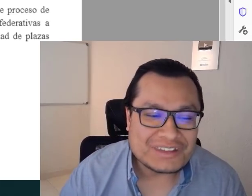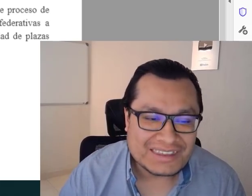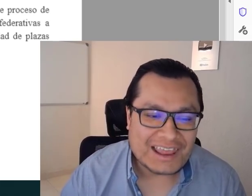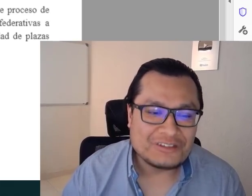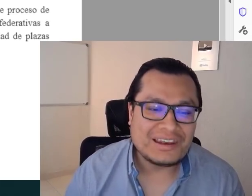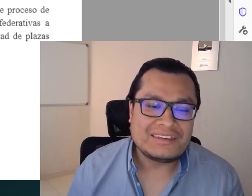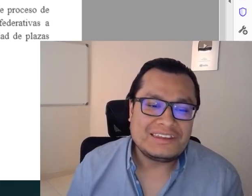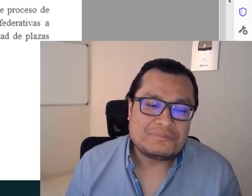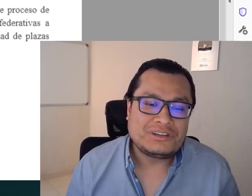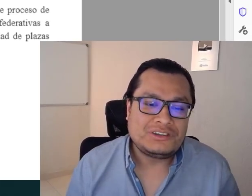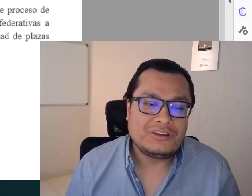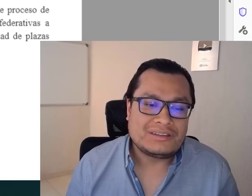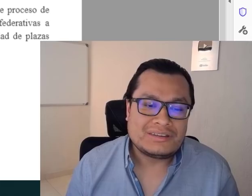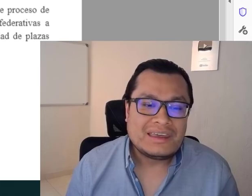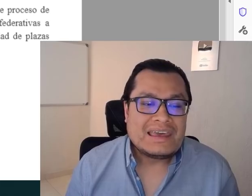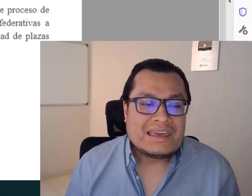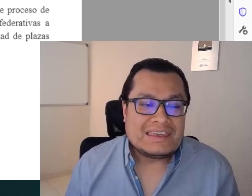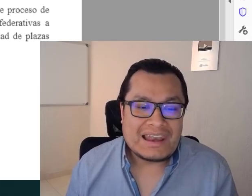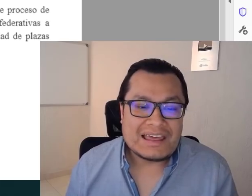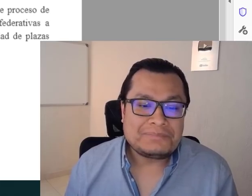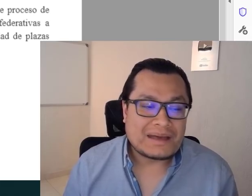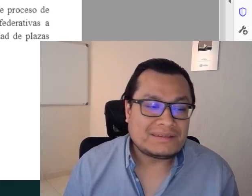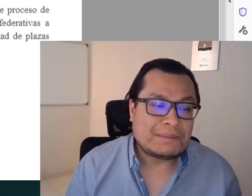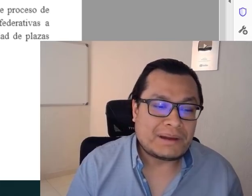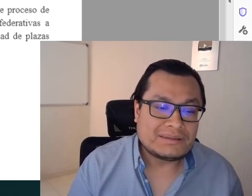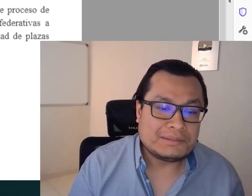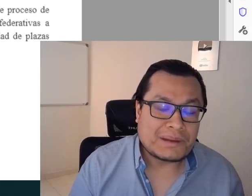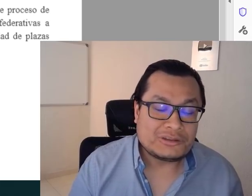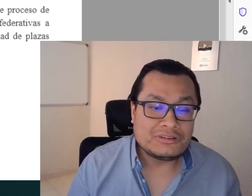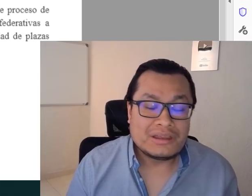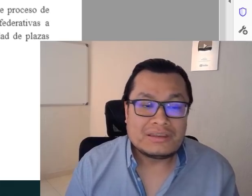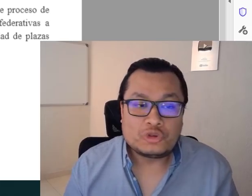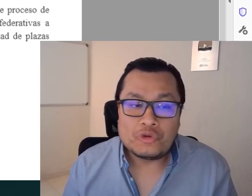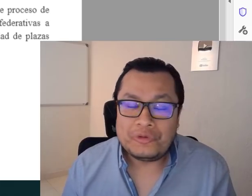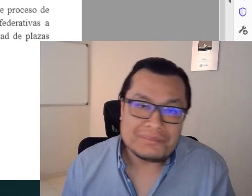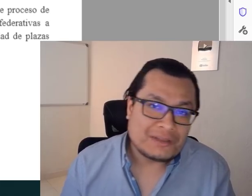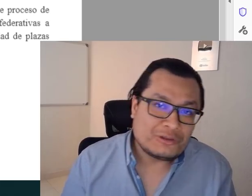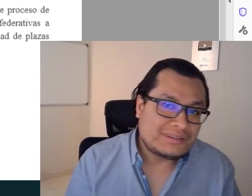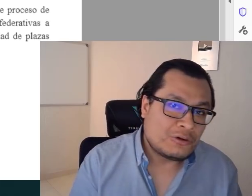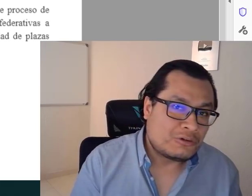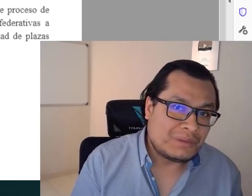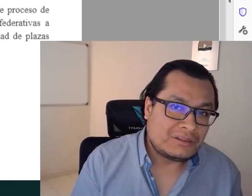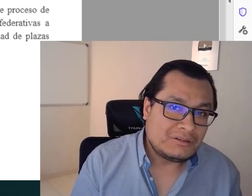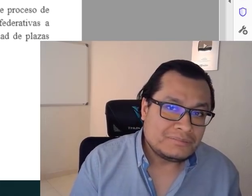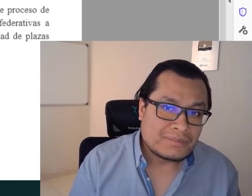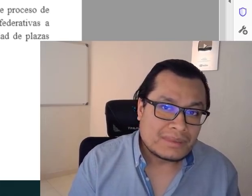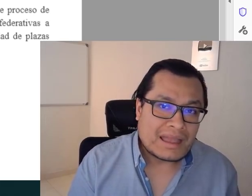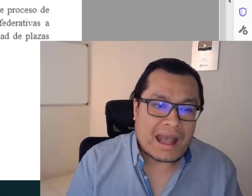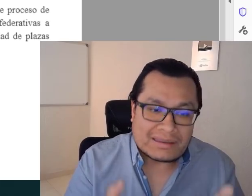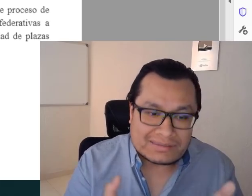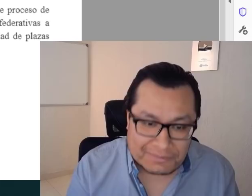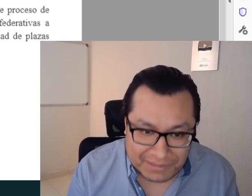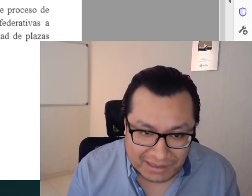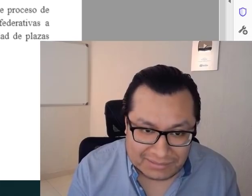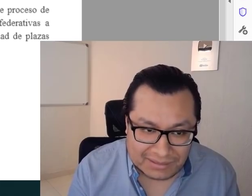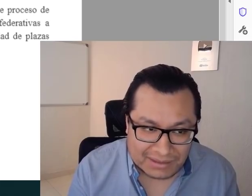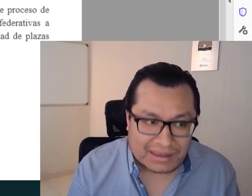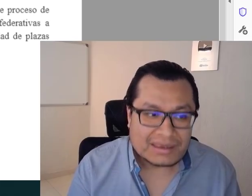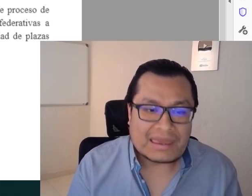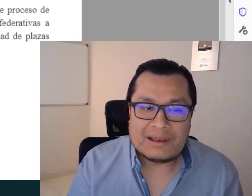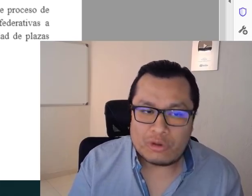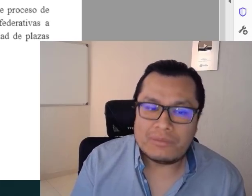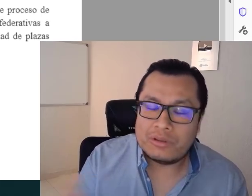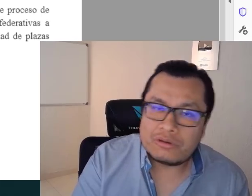términos señalados en las disposiciones y en las bases de participación tu firmando este documento aceptas